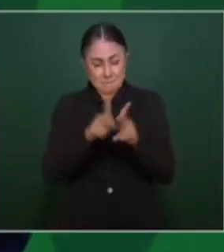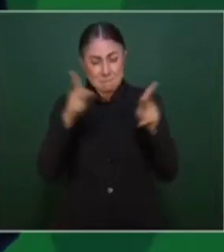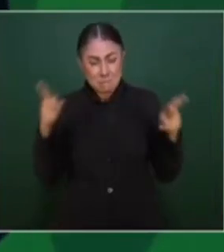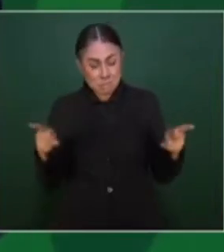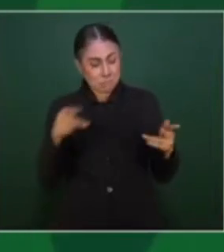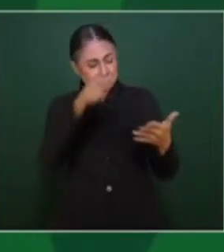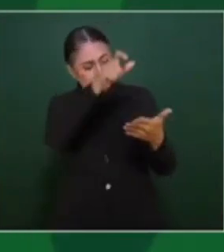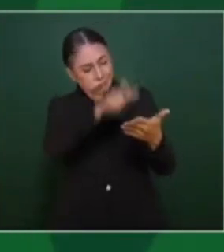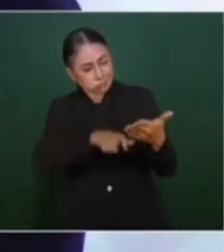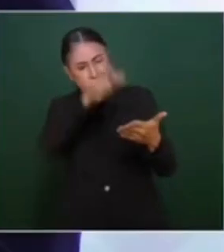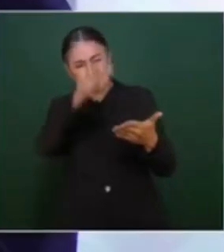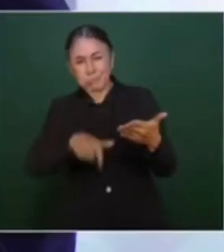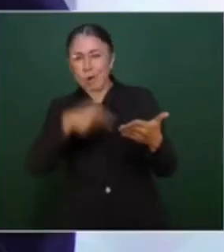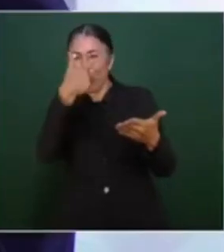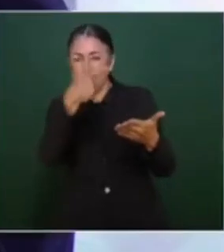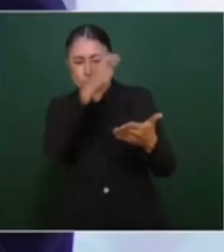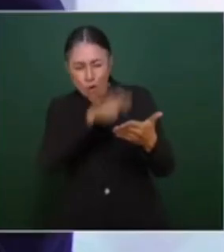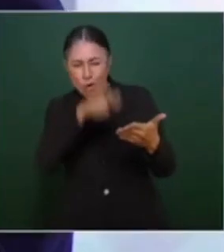O sea,